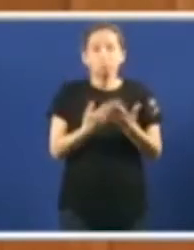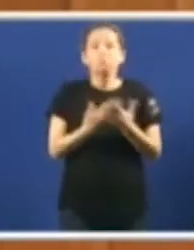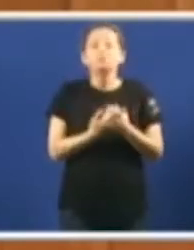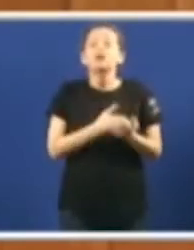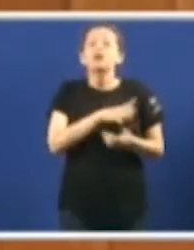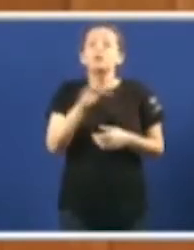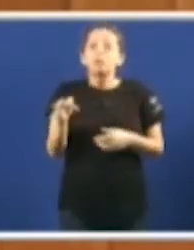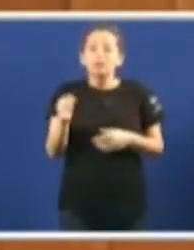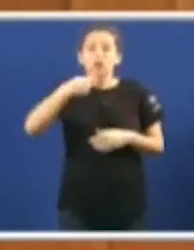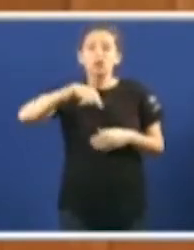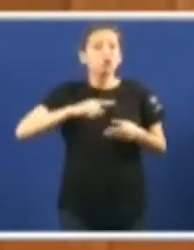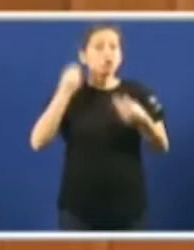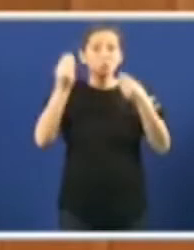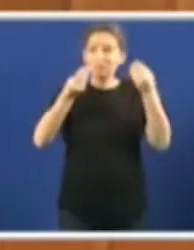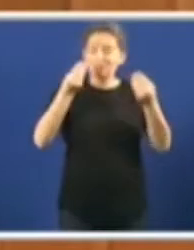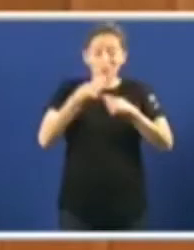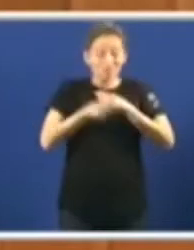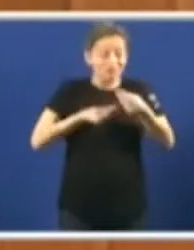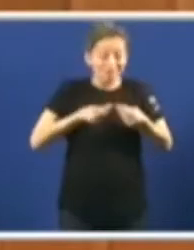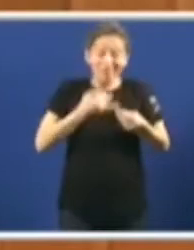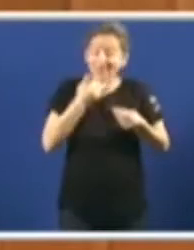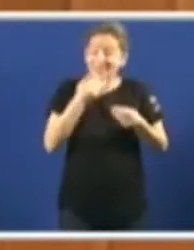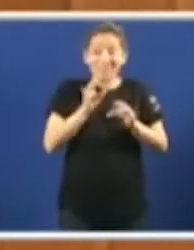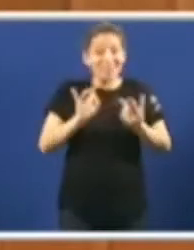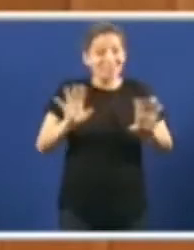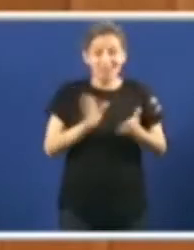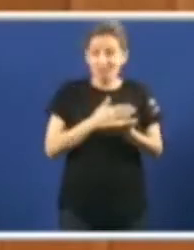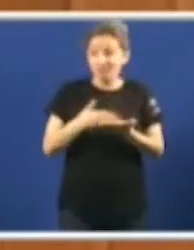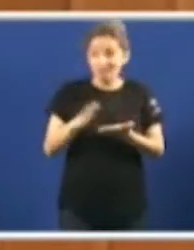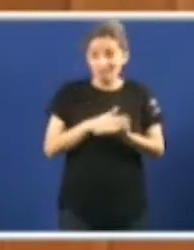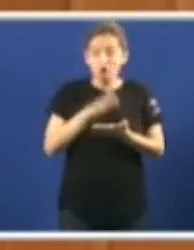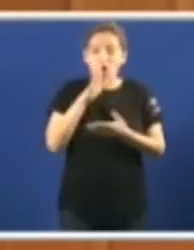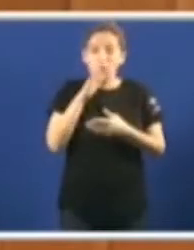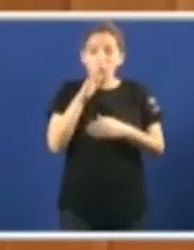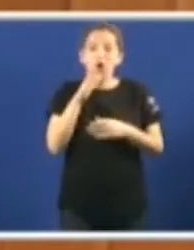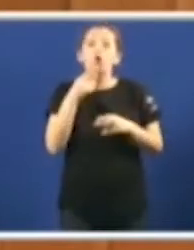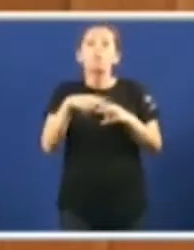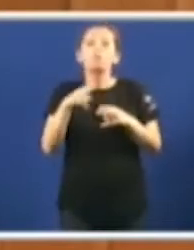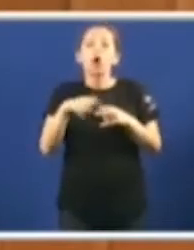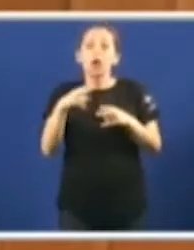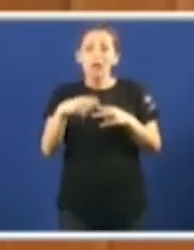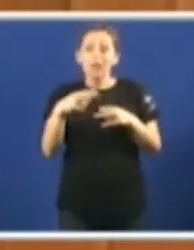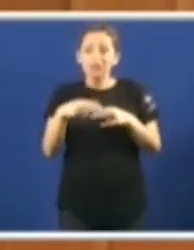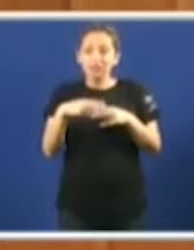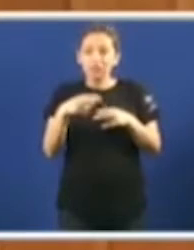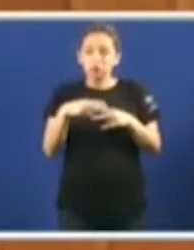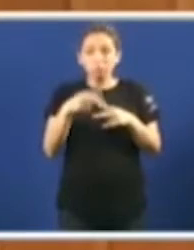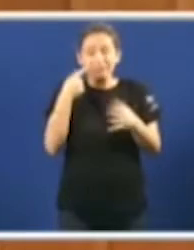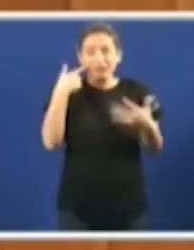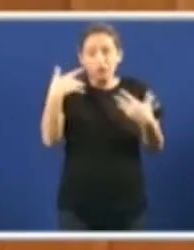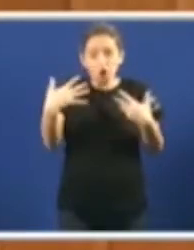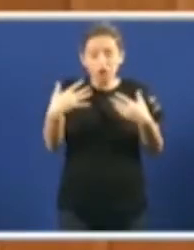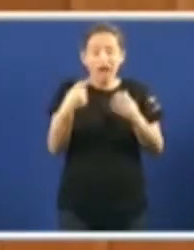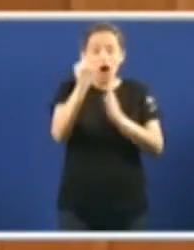se está a facer prácticamente nada. Hai unha falta de vontade política que se pode ver exemplificada dunha maneira moi clara na falta dun